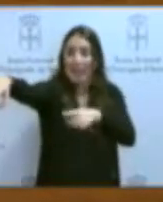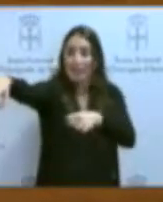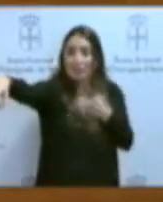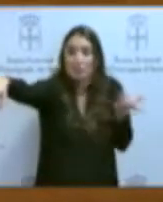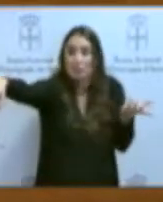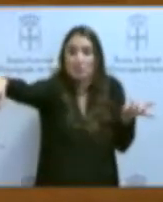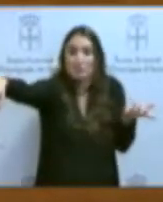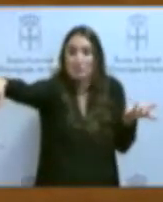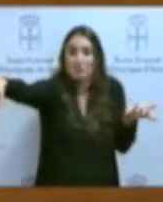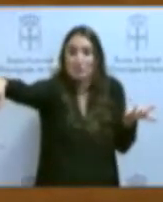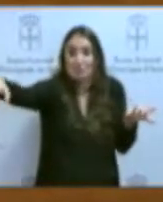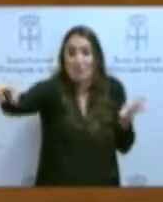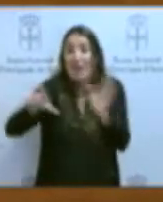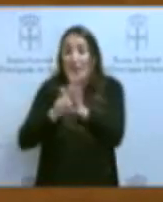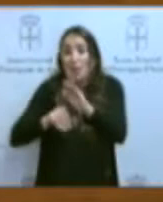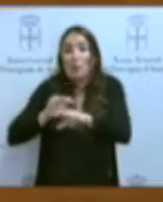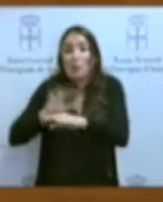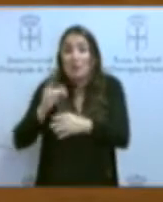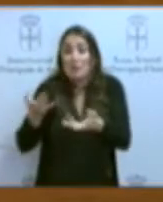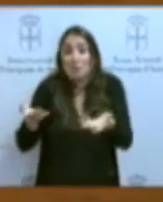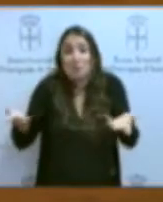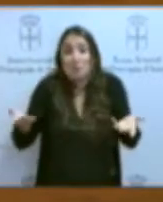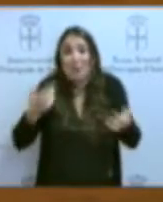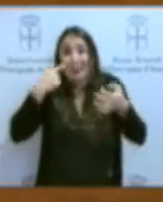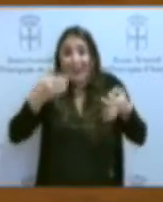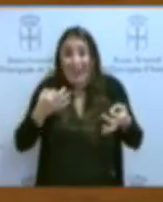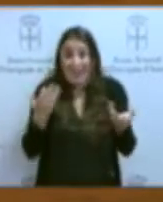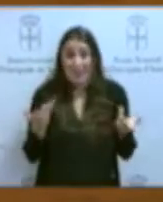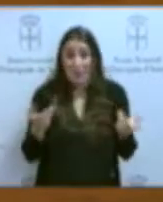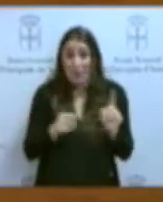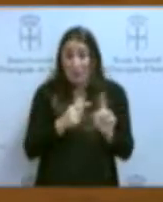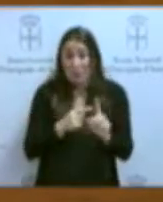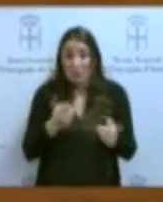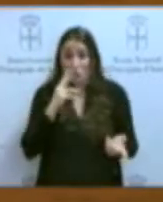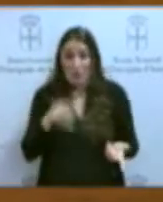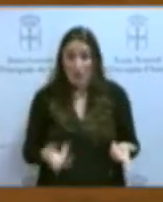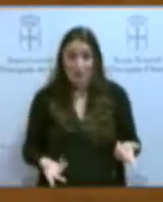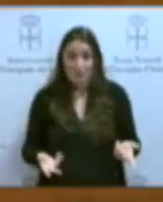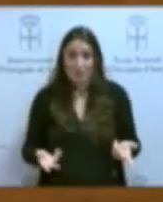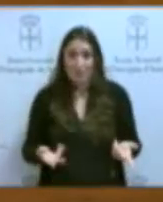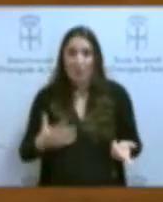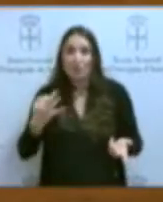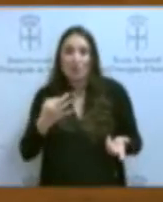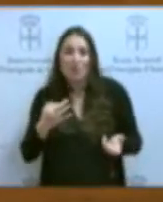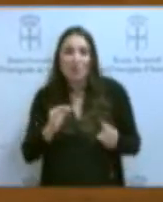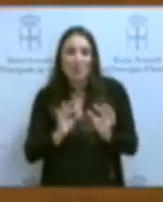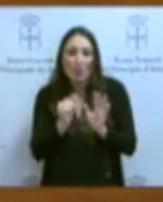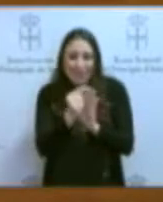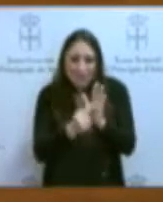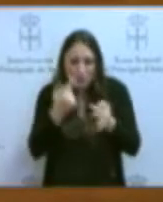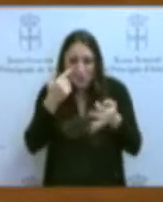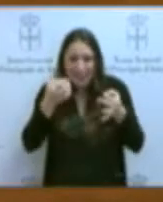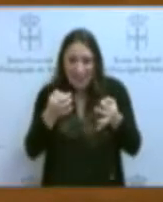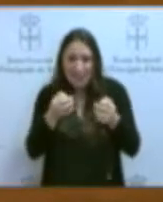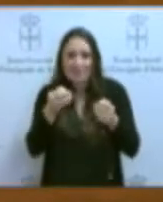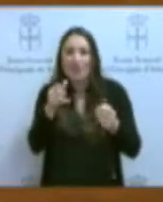solo para cumplir con la legislación. Las estaciones de medición, mal que nos pese, tienen que estar allí donde dan los datos reales del aire que está respirando